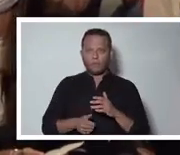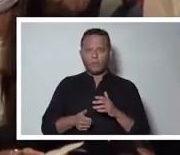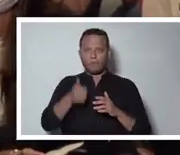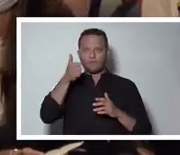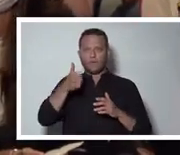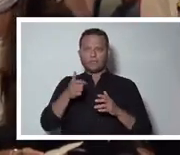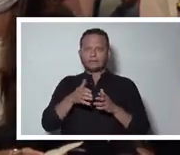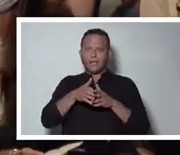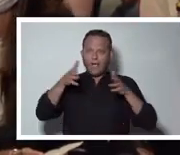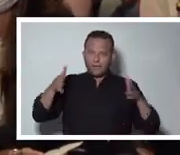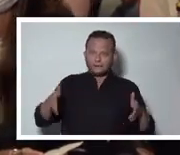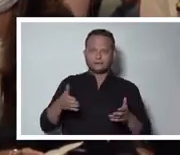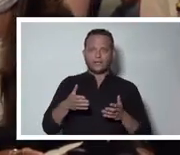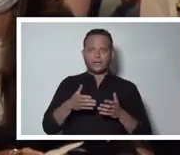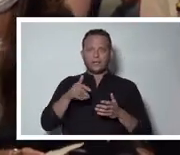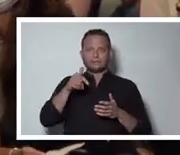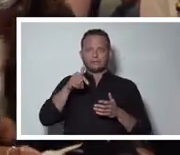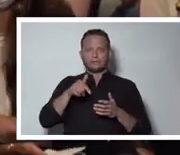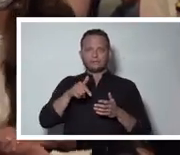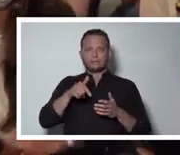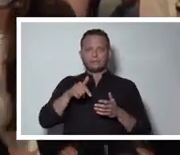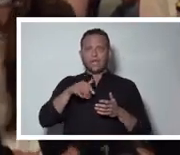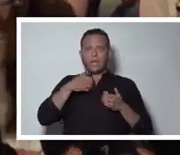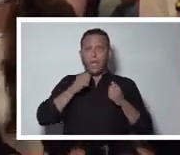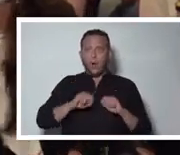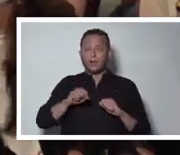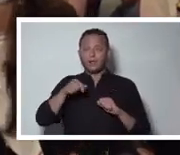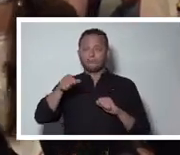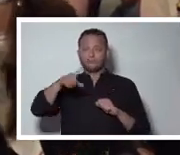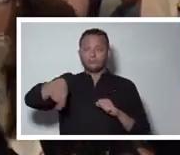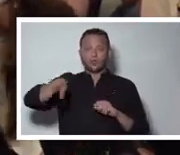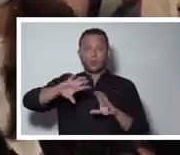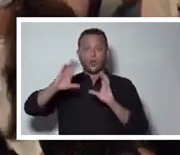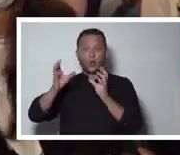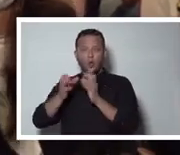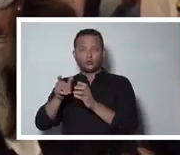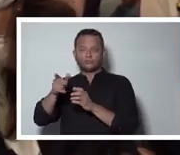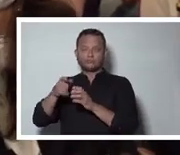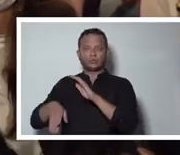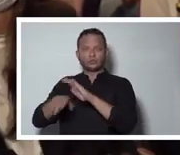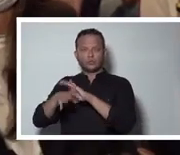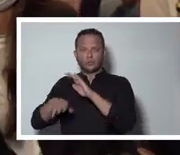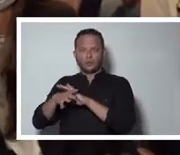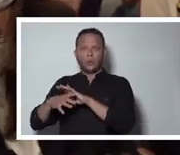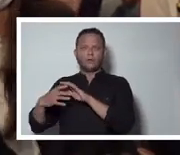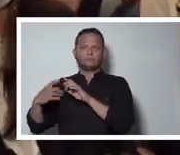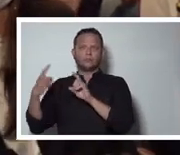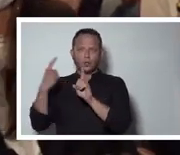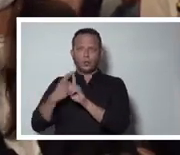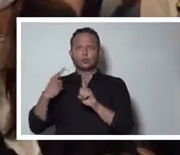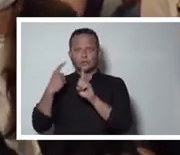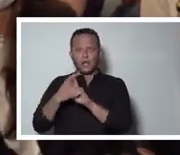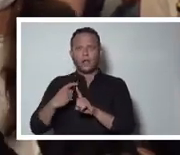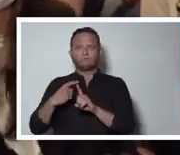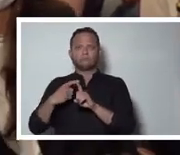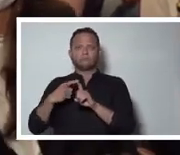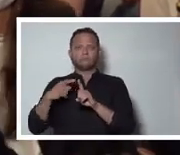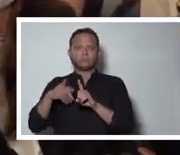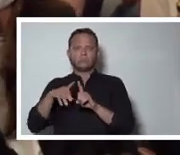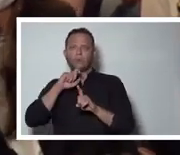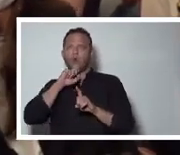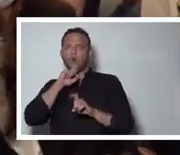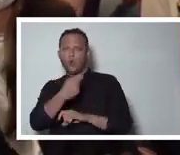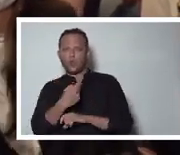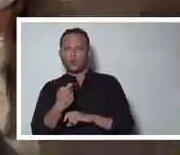más ancha y esto a pesar de que les pese lo que les pese a los que siguen combatiendo y viviendo a través del